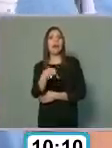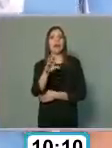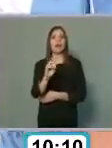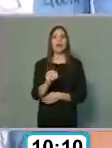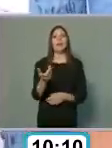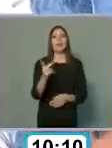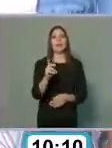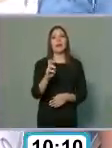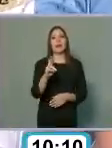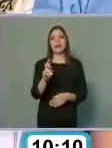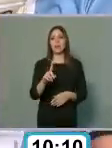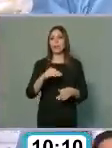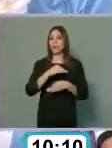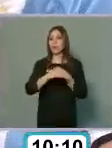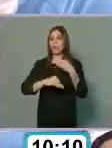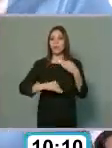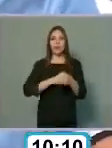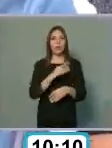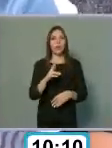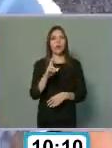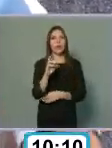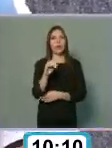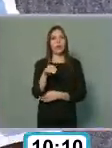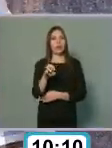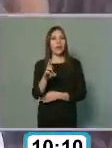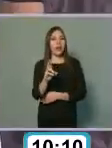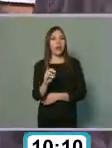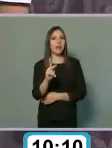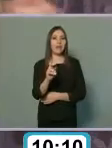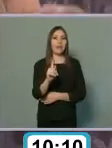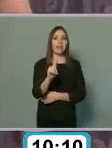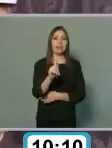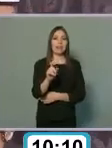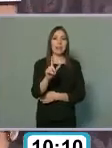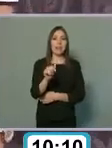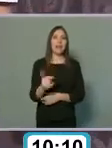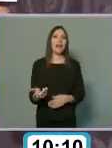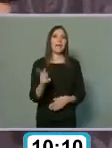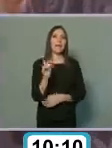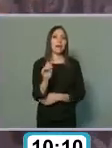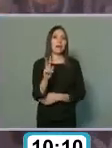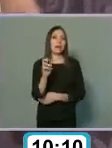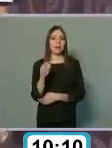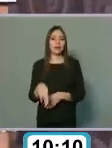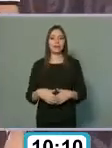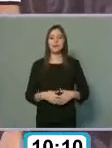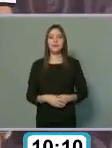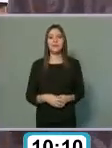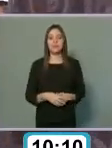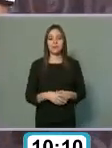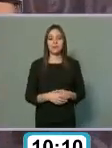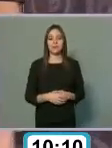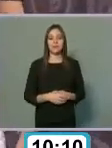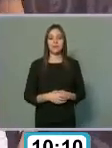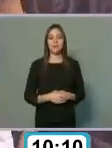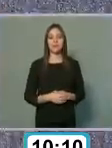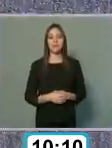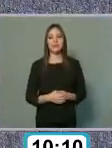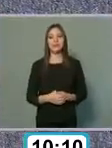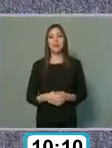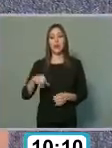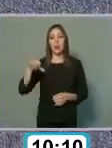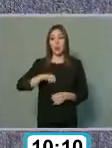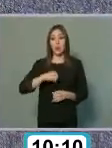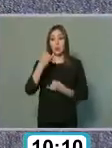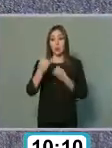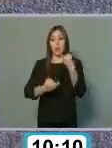Pérez, todos. Romero, Petzela, Pavón. Que me contabas que el día de hoy Juegan, así que le vamos a